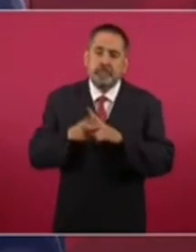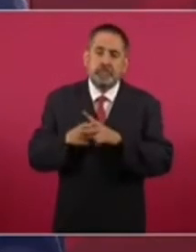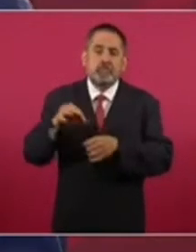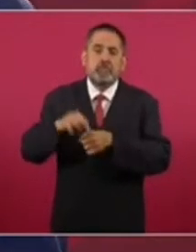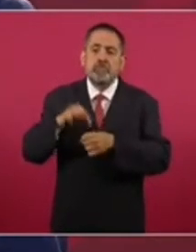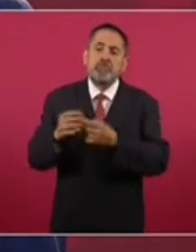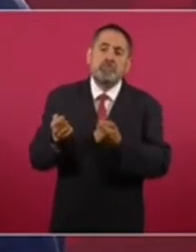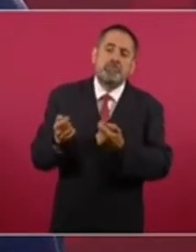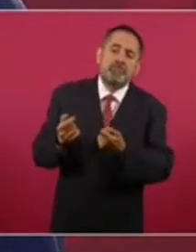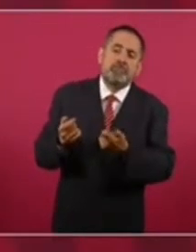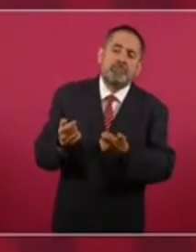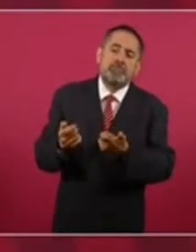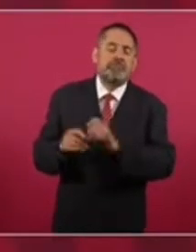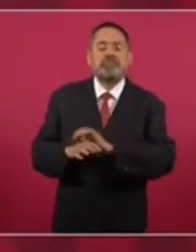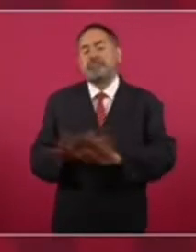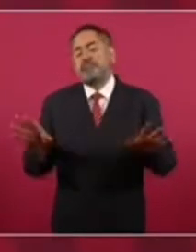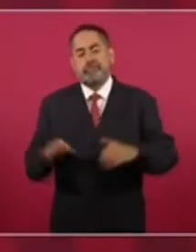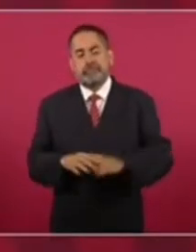Entonces,